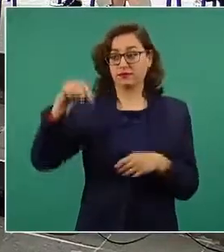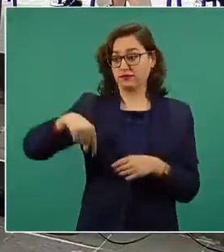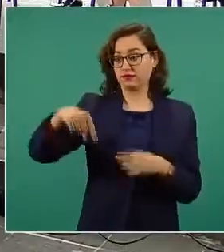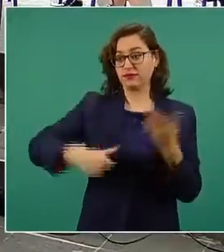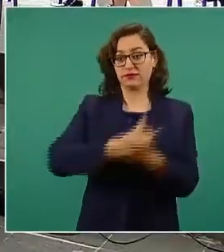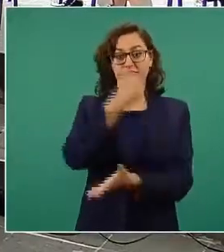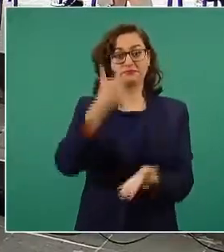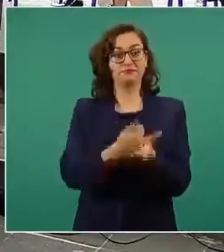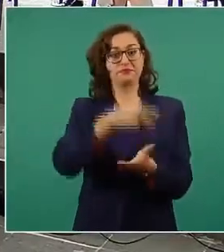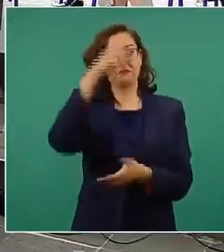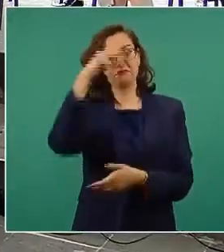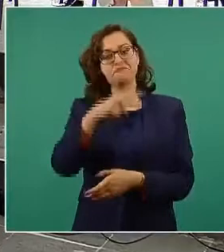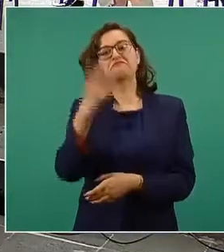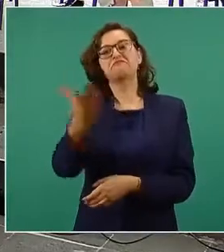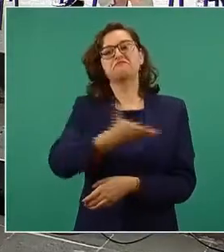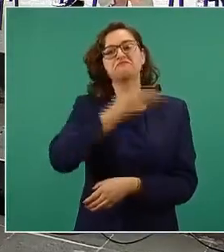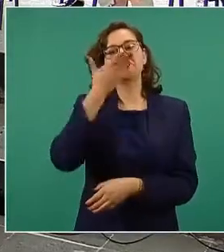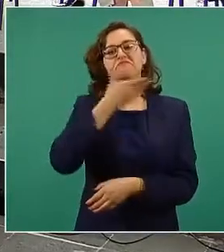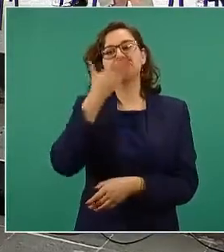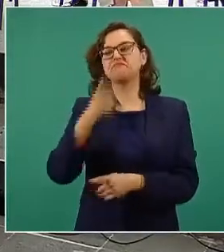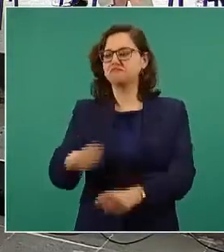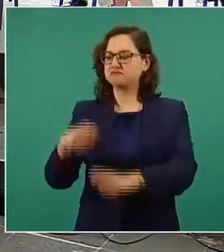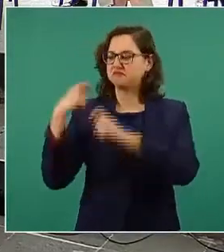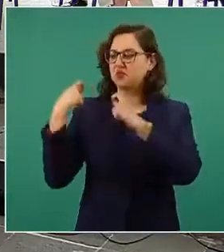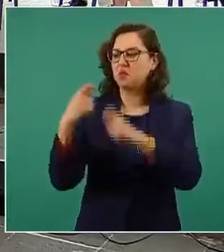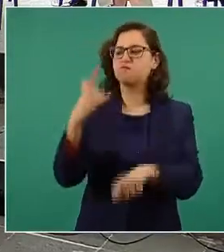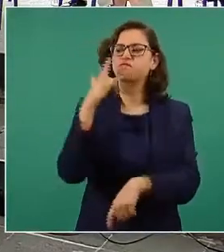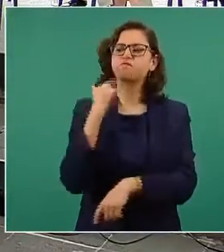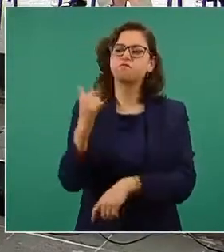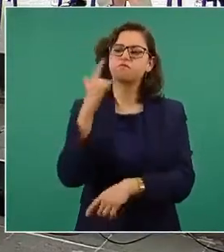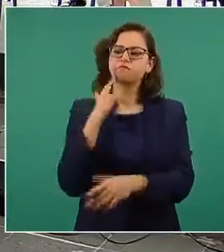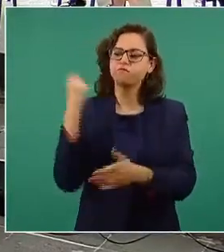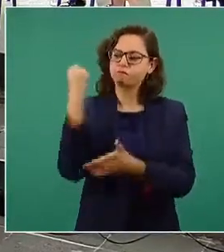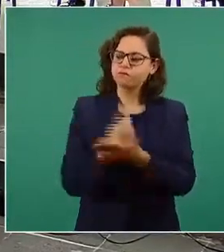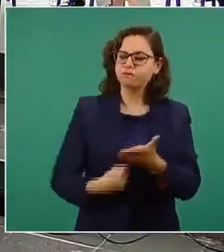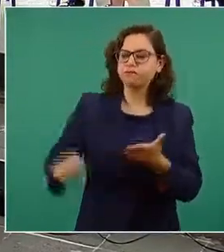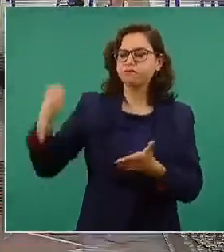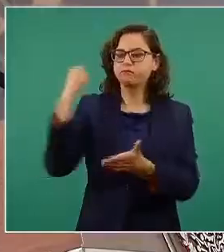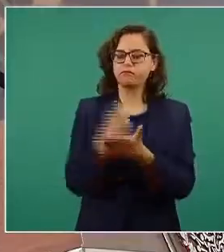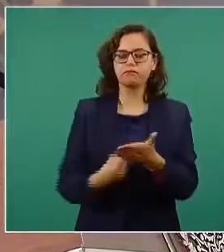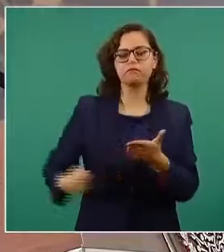sólida tradición de lucha por la democracia, la justicia y la solidaridad.